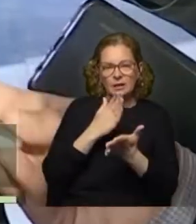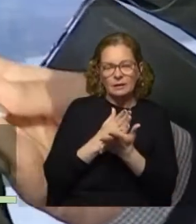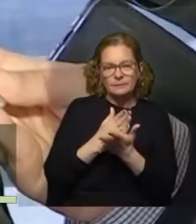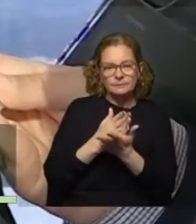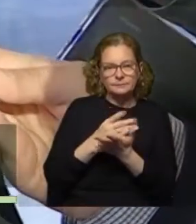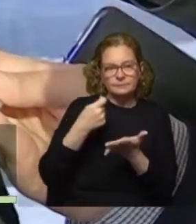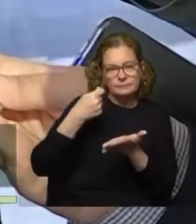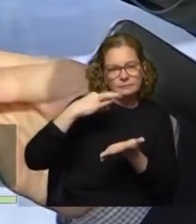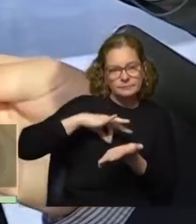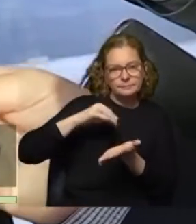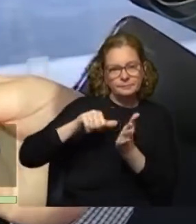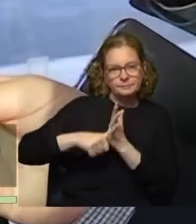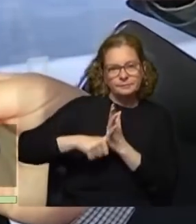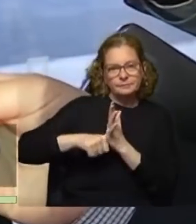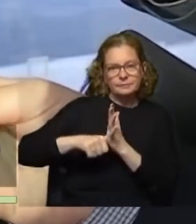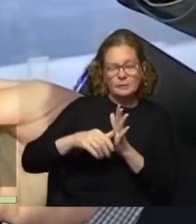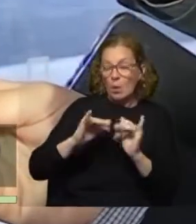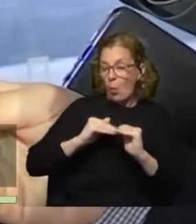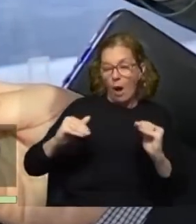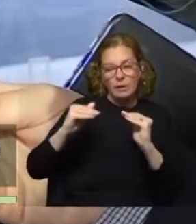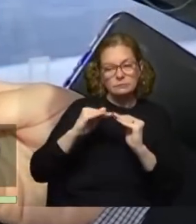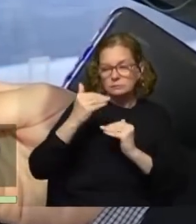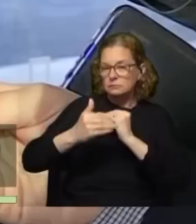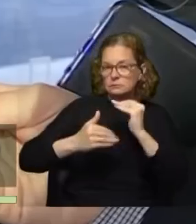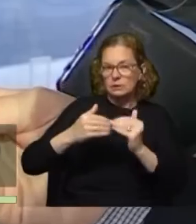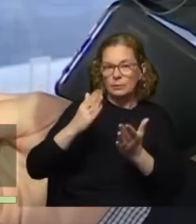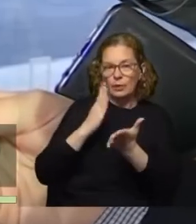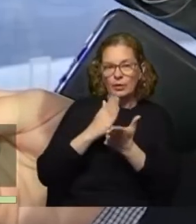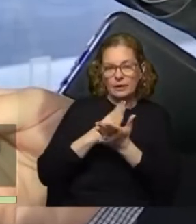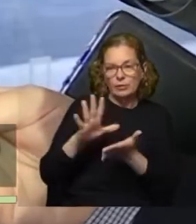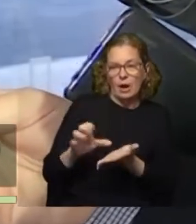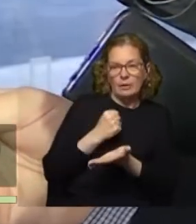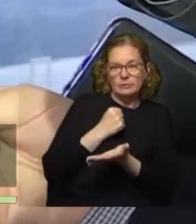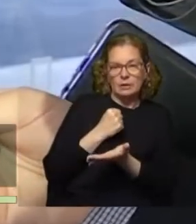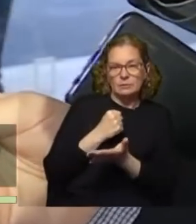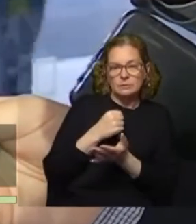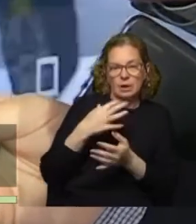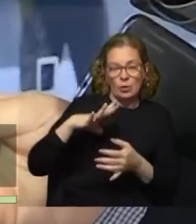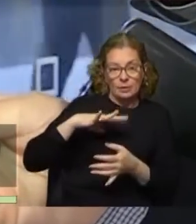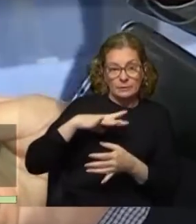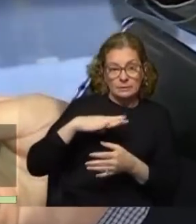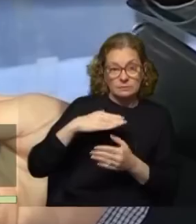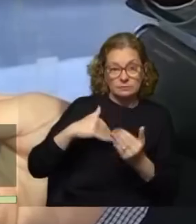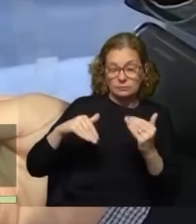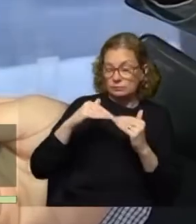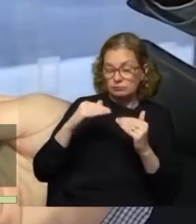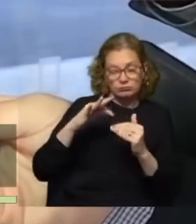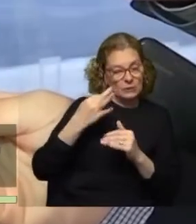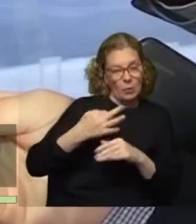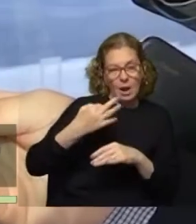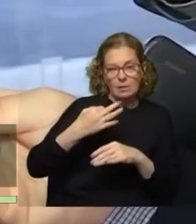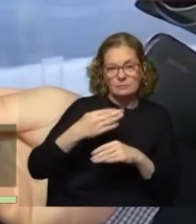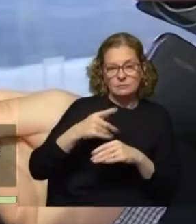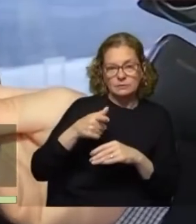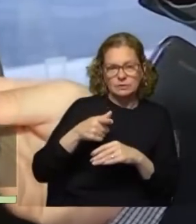quienes están cobrando la jubilación la mantienen tal cual quienes tienen derechos adquiridos para jubilarse los mantienen tal cual Y